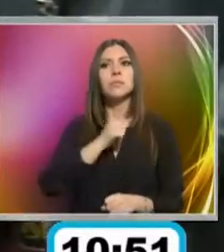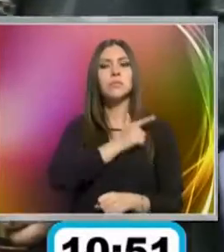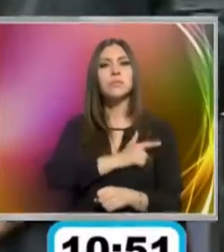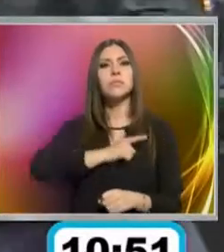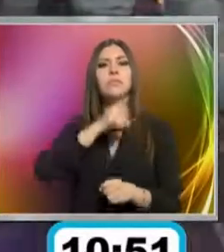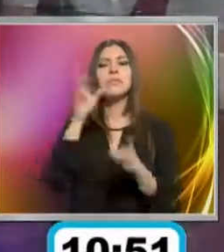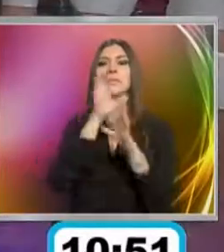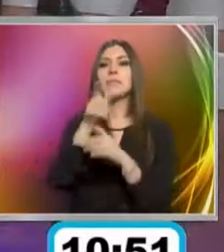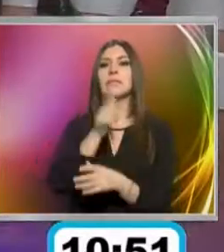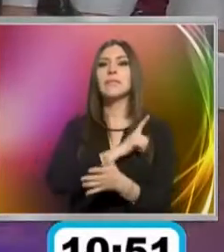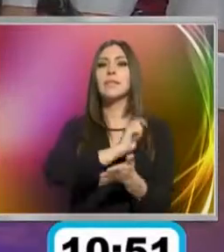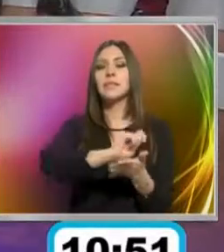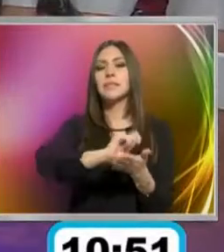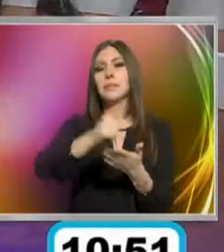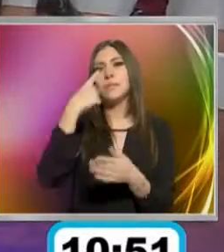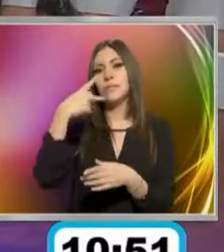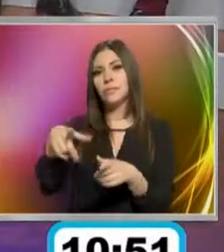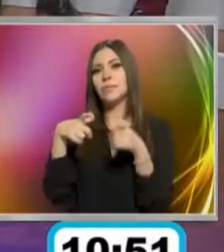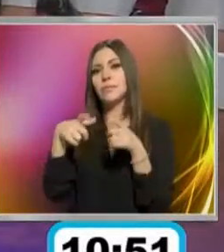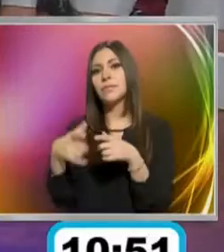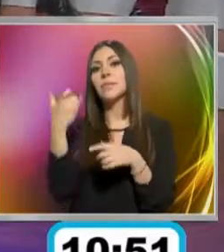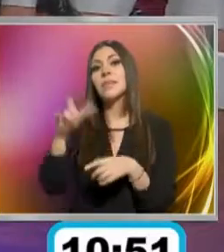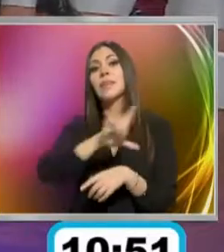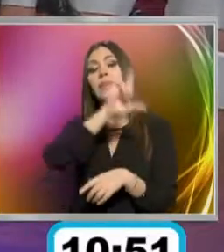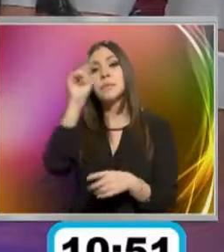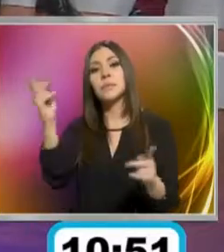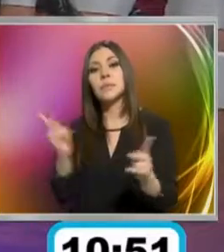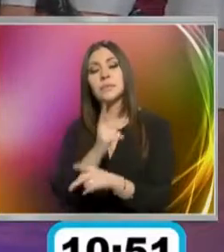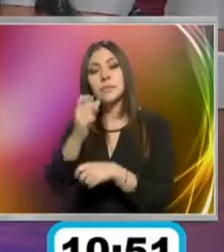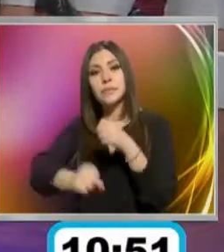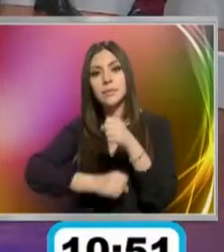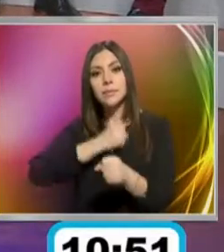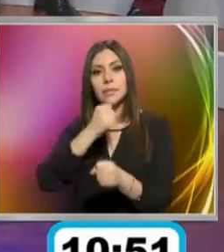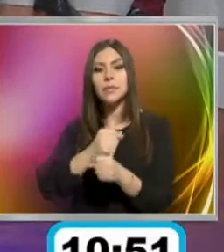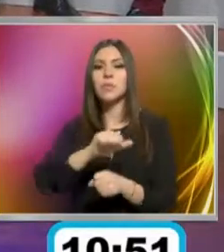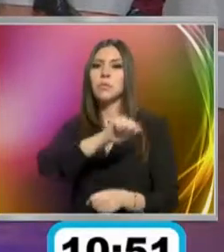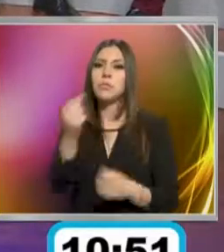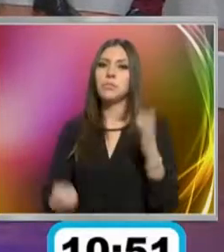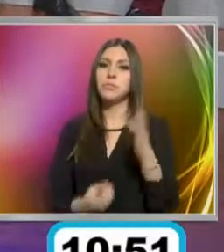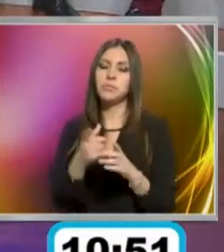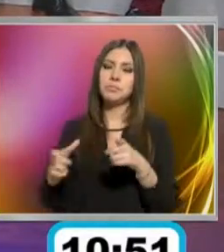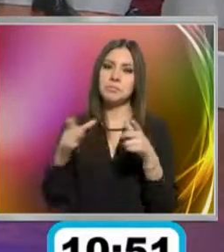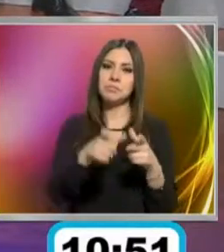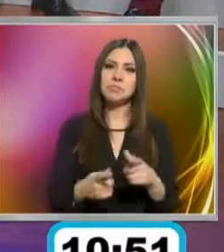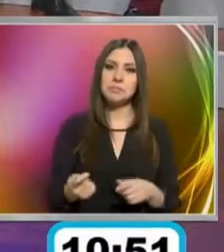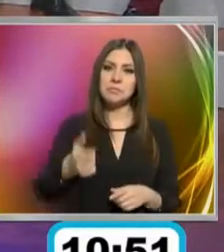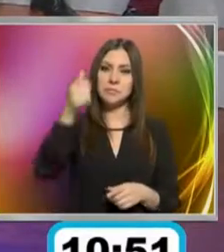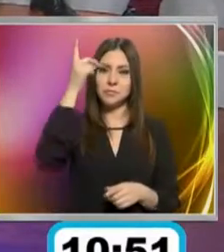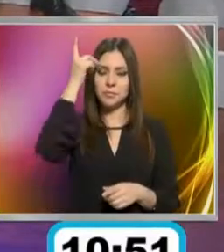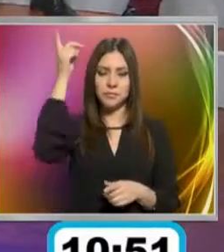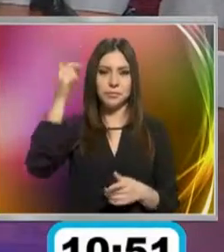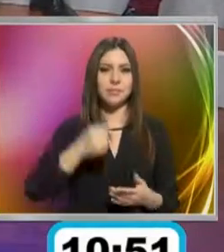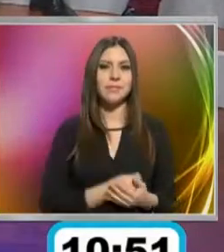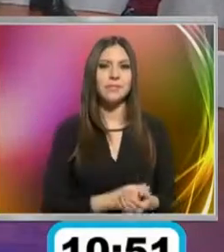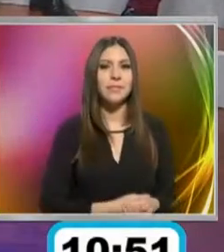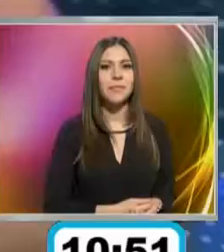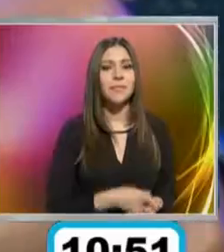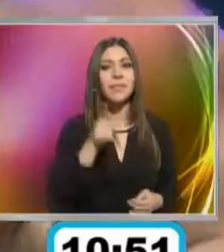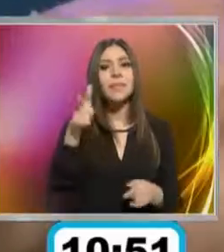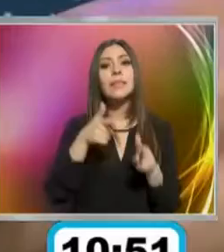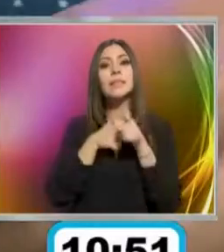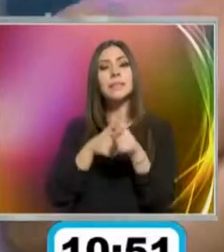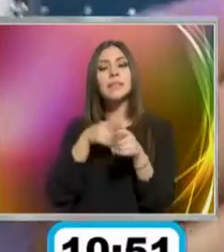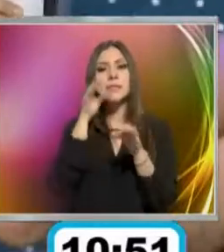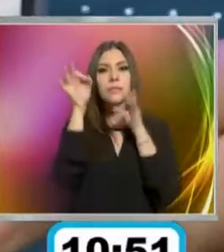una canción que me tocó escribir a mí para este disco. Y ya entrando el año vamos a iniciar con un nuevo sencillo, primeramente Dios. Oye, sigues en promoción, como lo